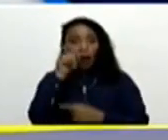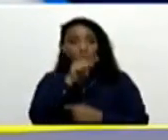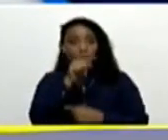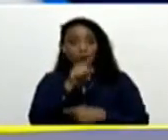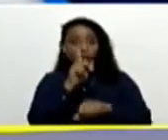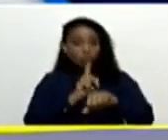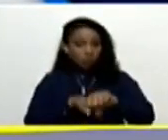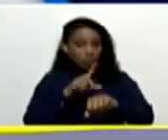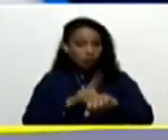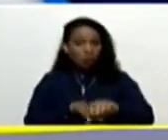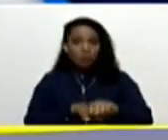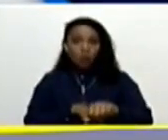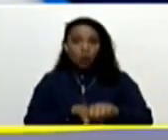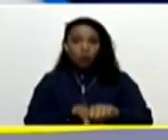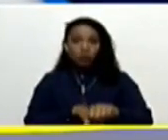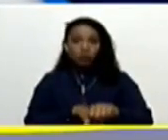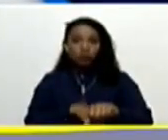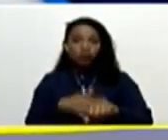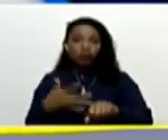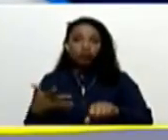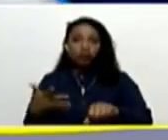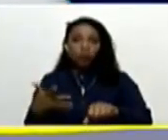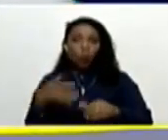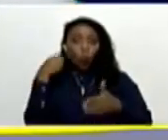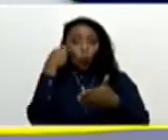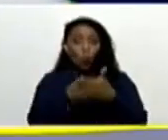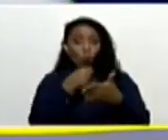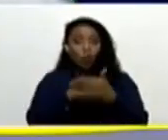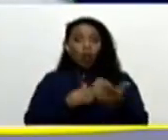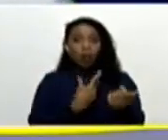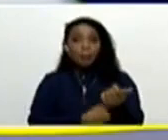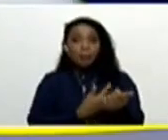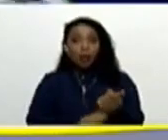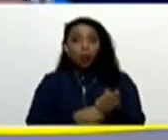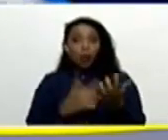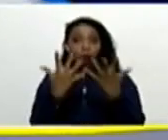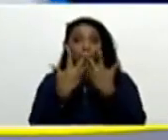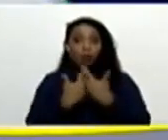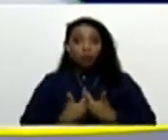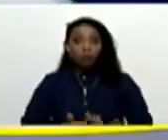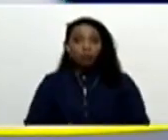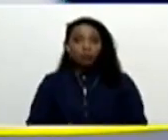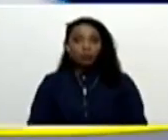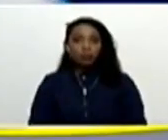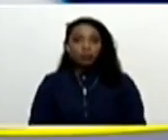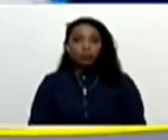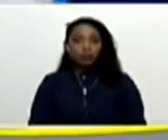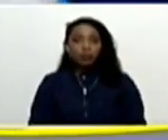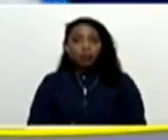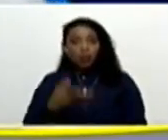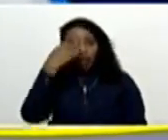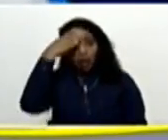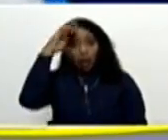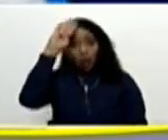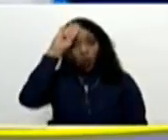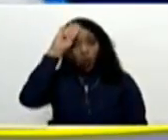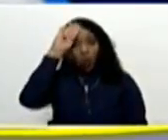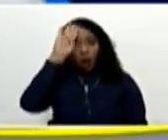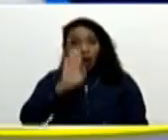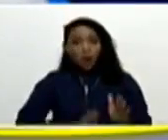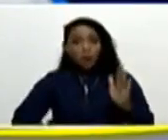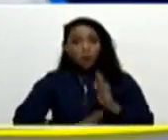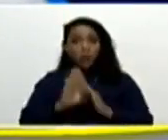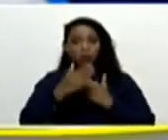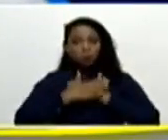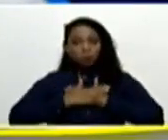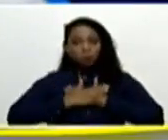periodo de la lucha armada en América Latina, y Cuba abría sus brazos a los